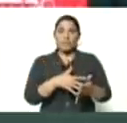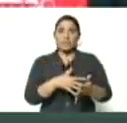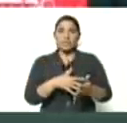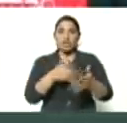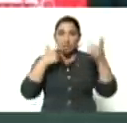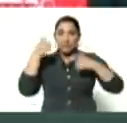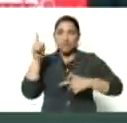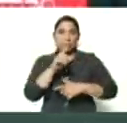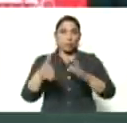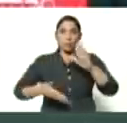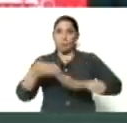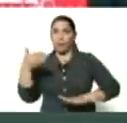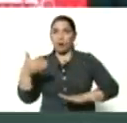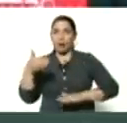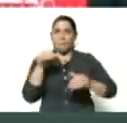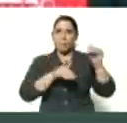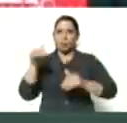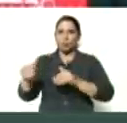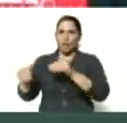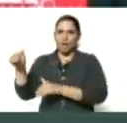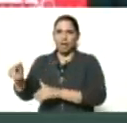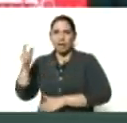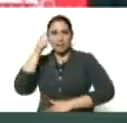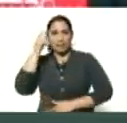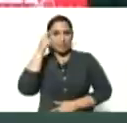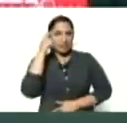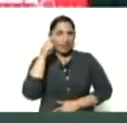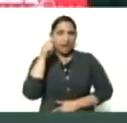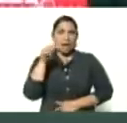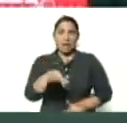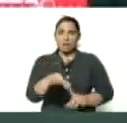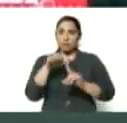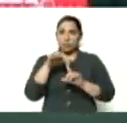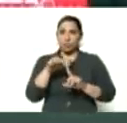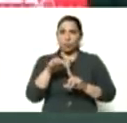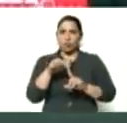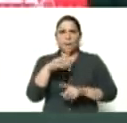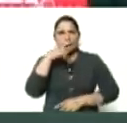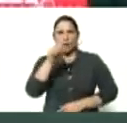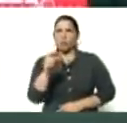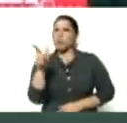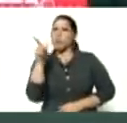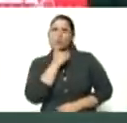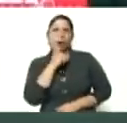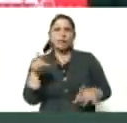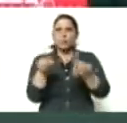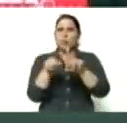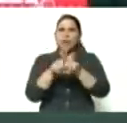las elecciones y se quedaron en su cama. Porque le dijeron, Maduro no es Chávez,